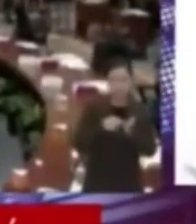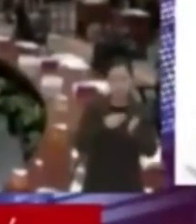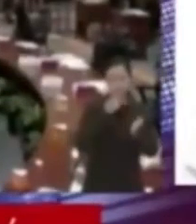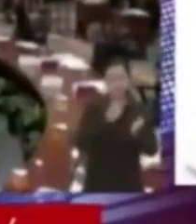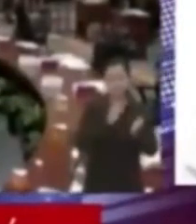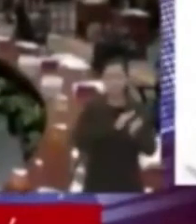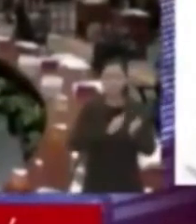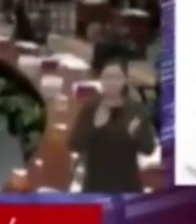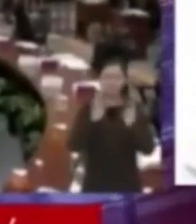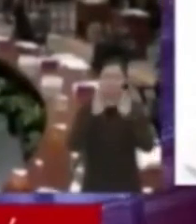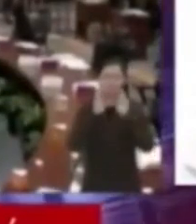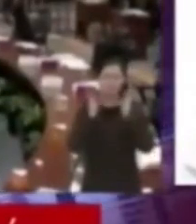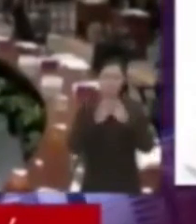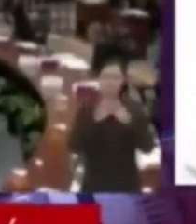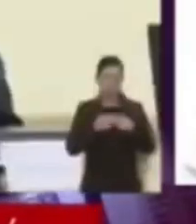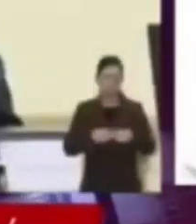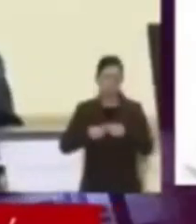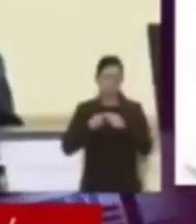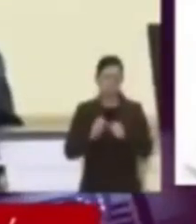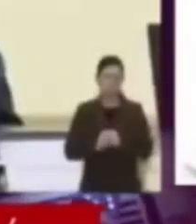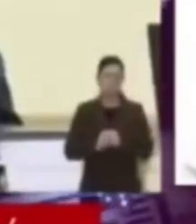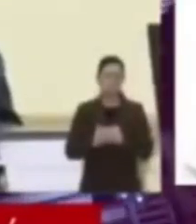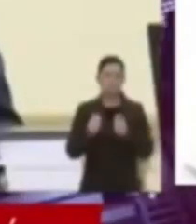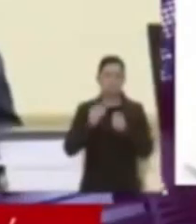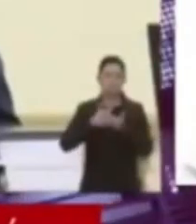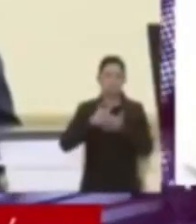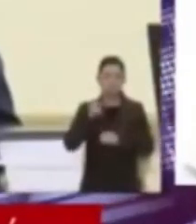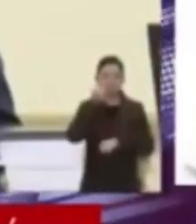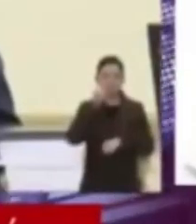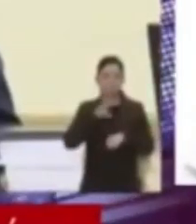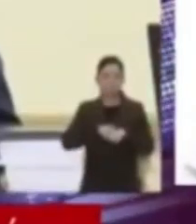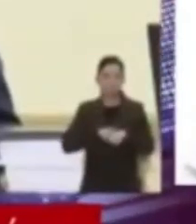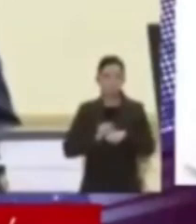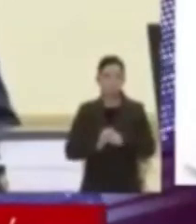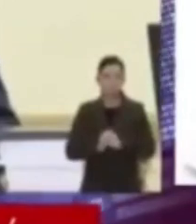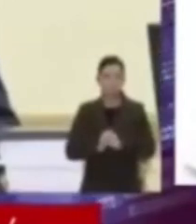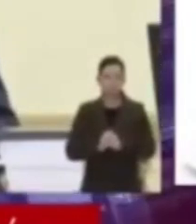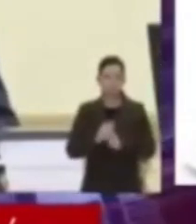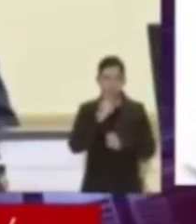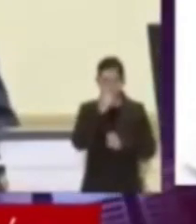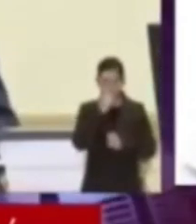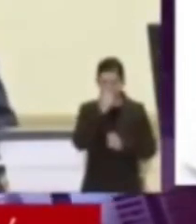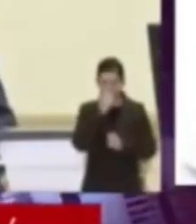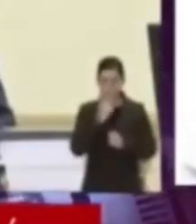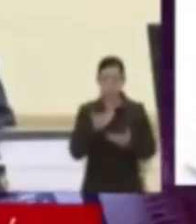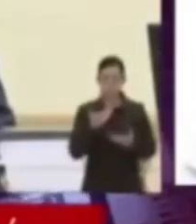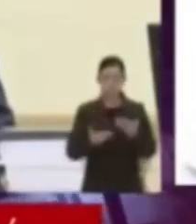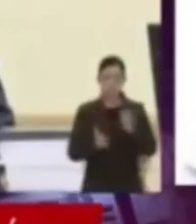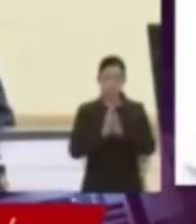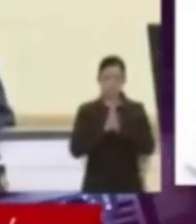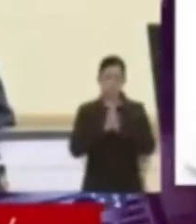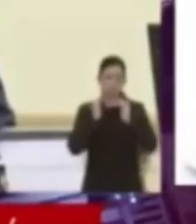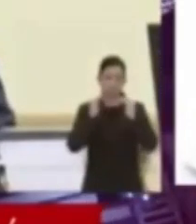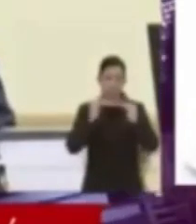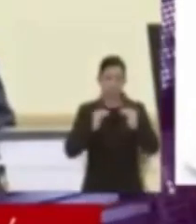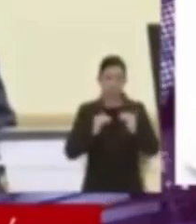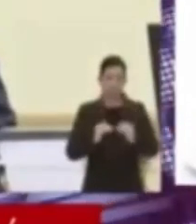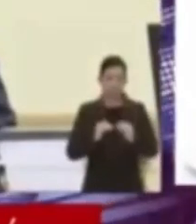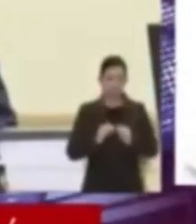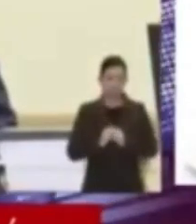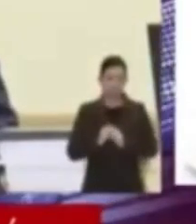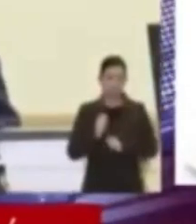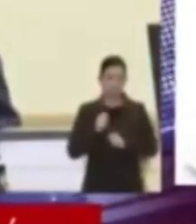pacto donde haya intervenido el secretario de Gobernación, Adán Augusto López, para minar las facultades del Instituto